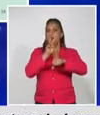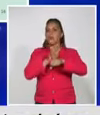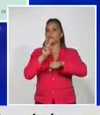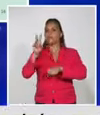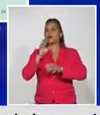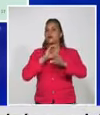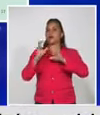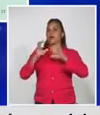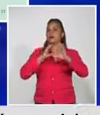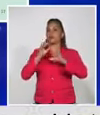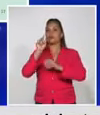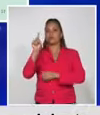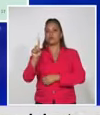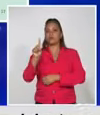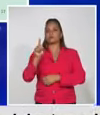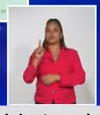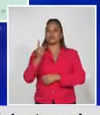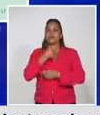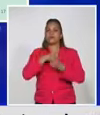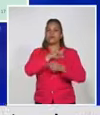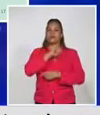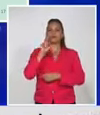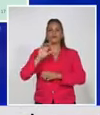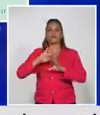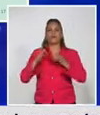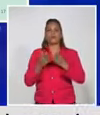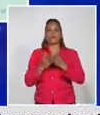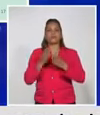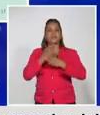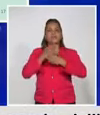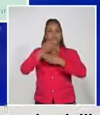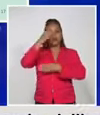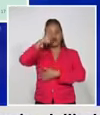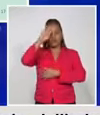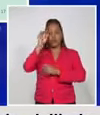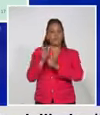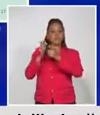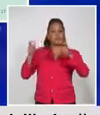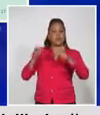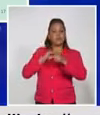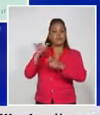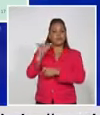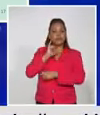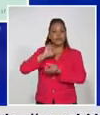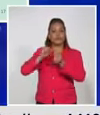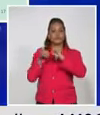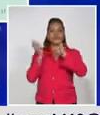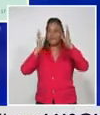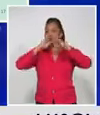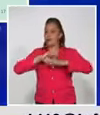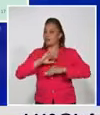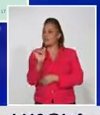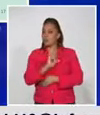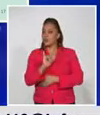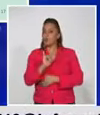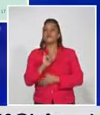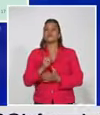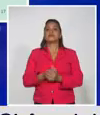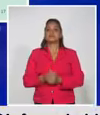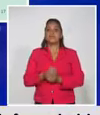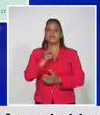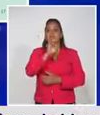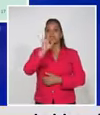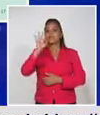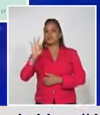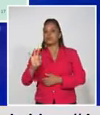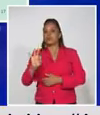Santiago, que también ha tenido un incremento y todavía no se logra un buen control, con 78 casos ayer,